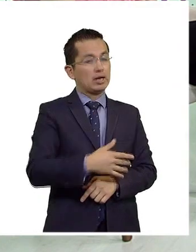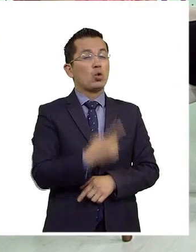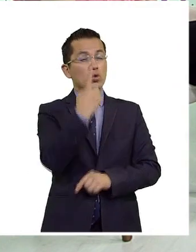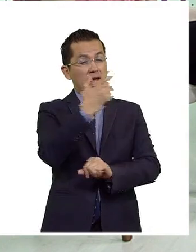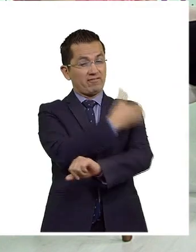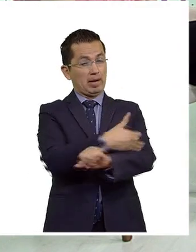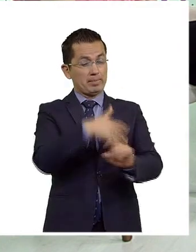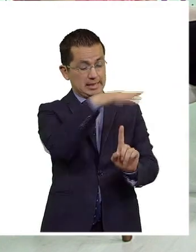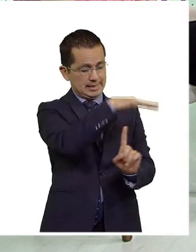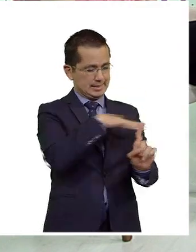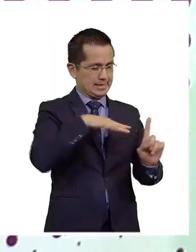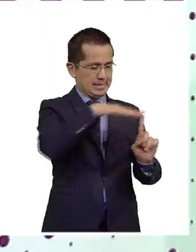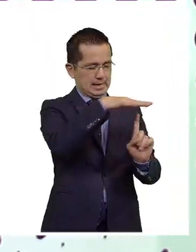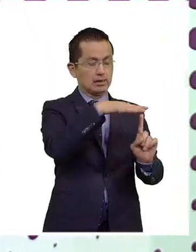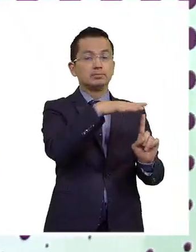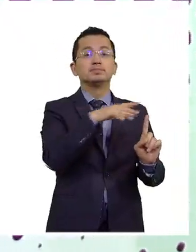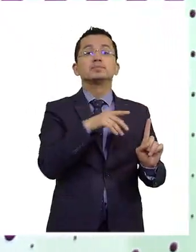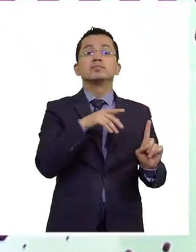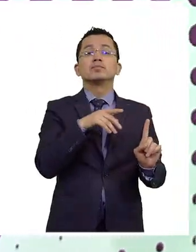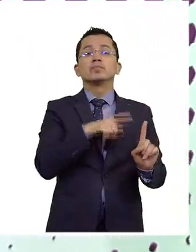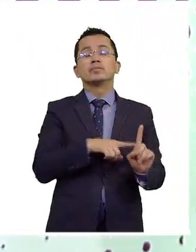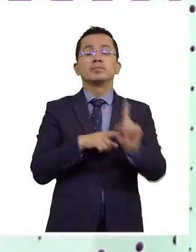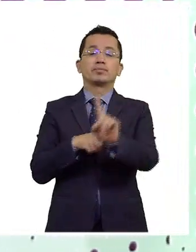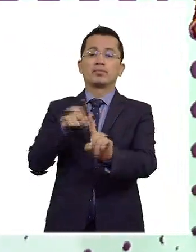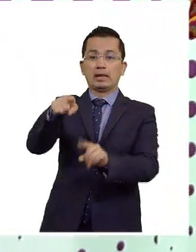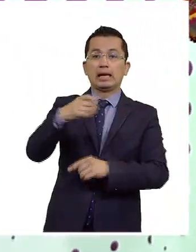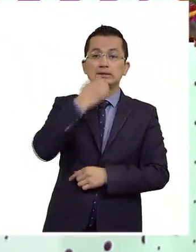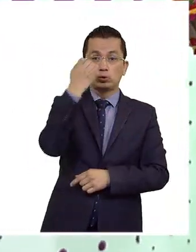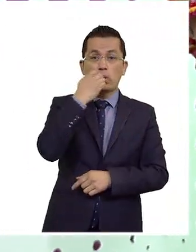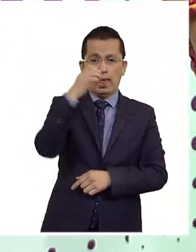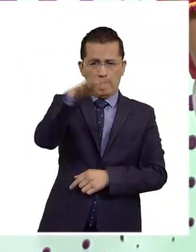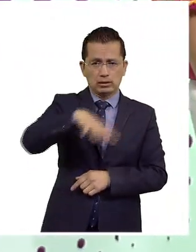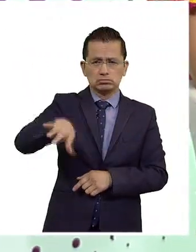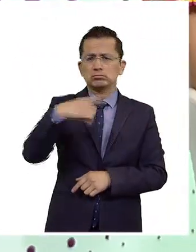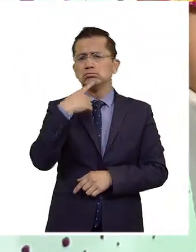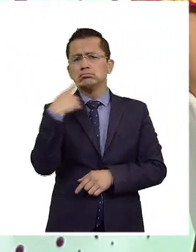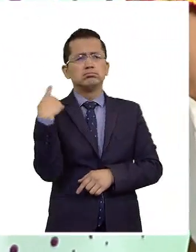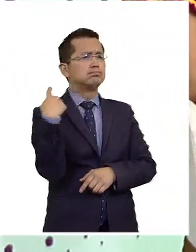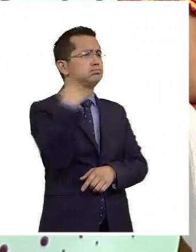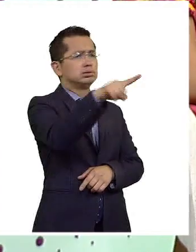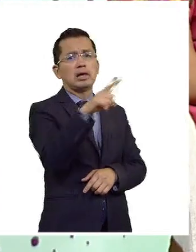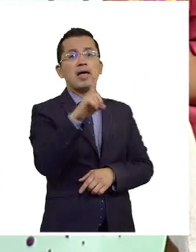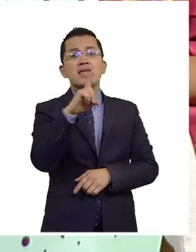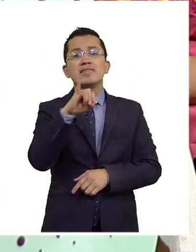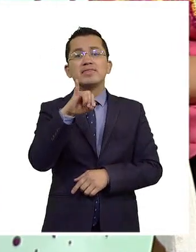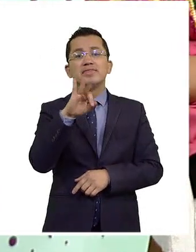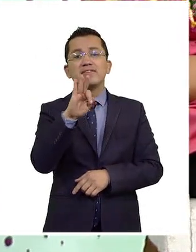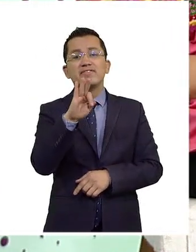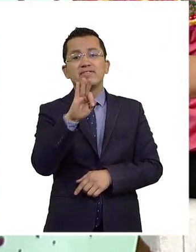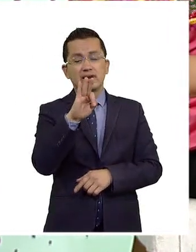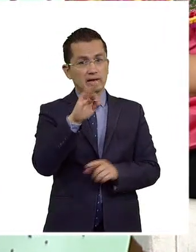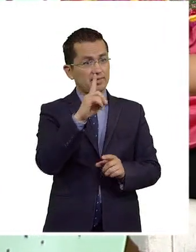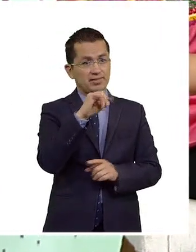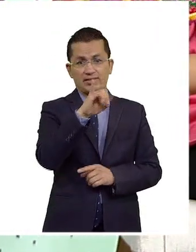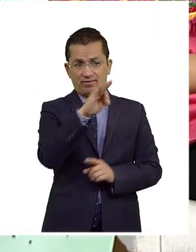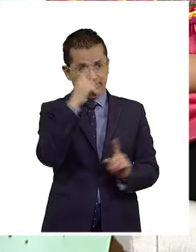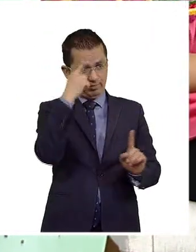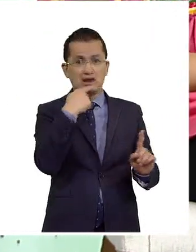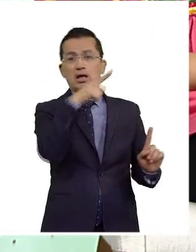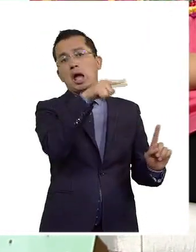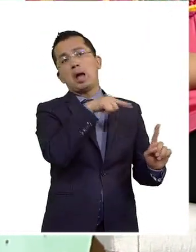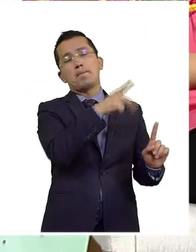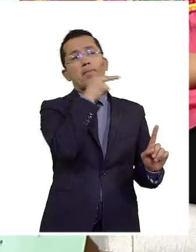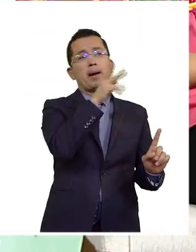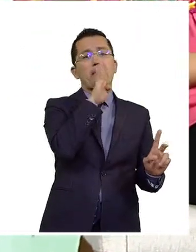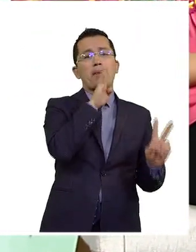la escuela denunció ante el DIF a esta madre y a este padre por respetar la identidad de género de su hija.